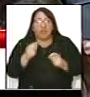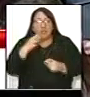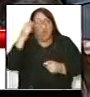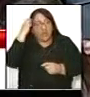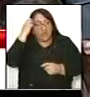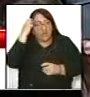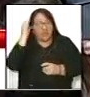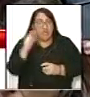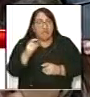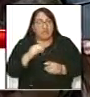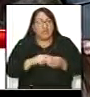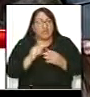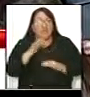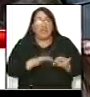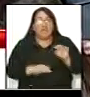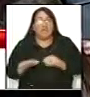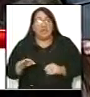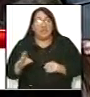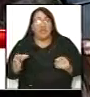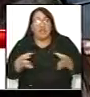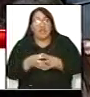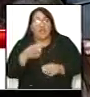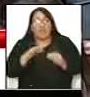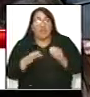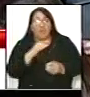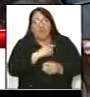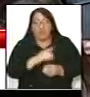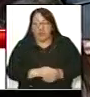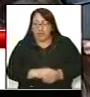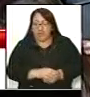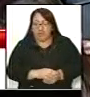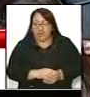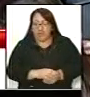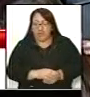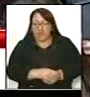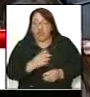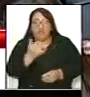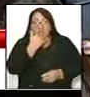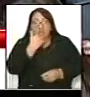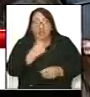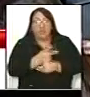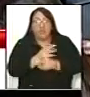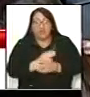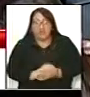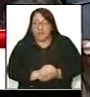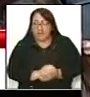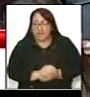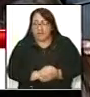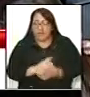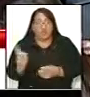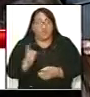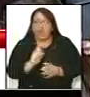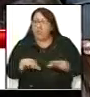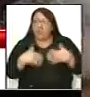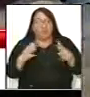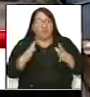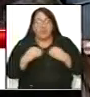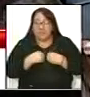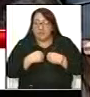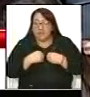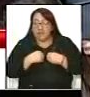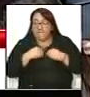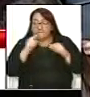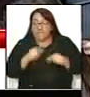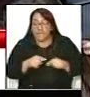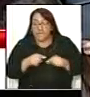político? ¿Eso es el desbalance del equilibrio de poderes? ¿Eso es lo que está ocurriendo en Venezuela? No lo podemos permitir, y hay